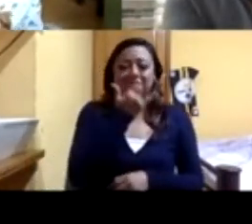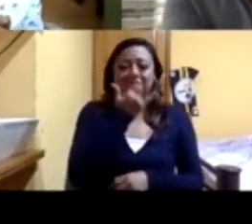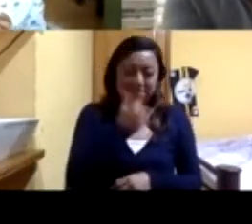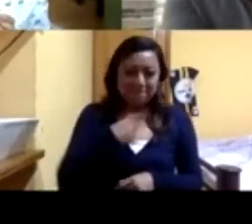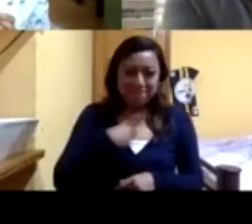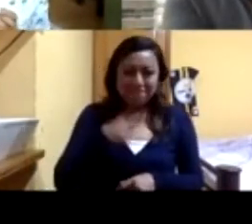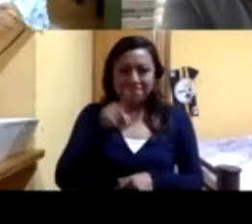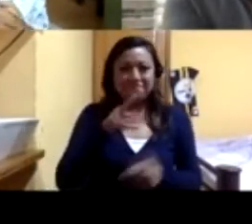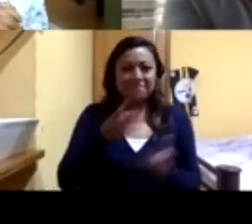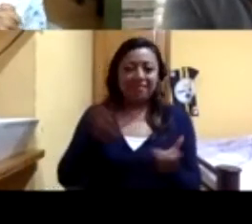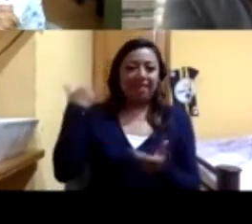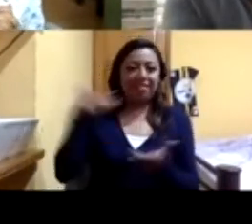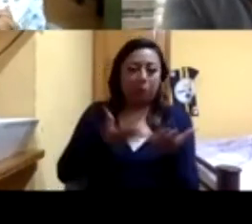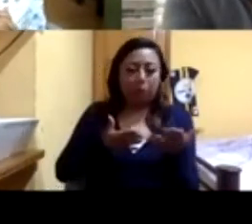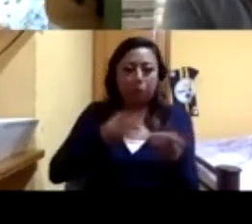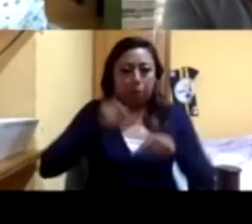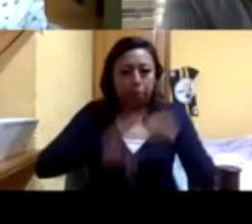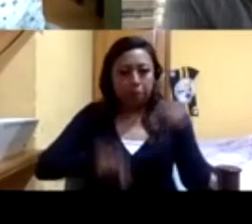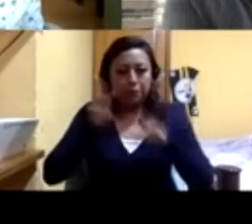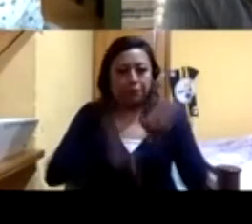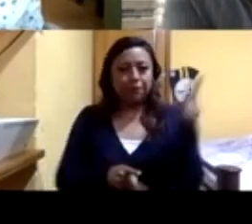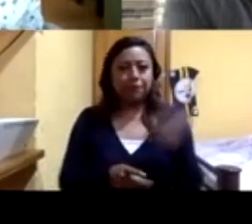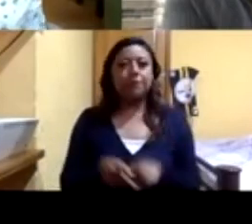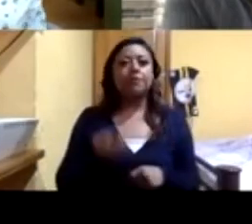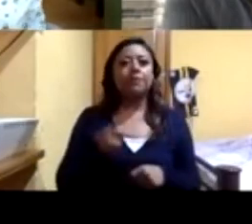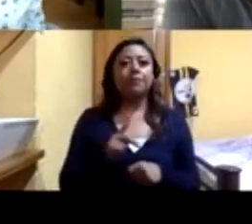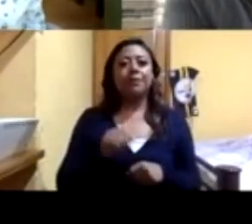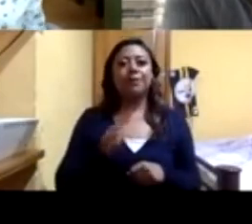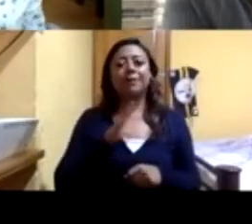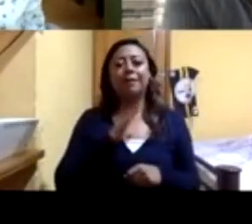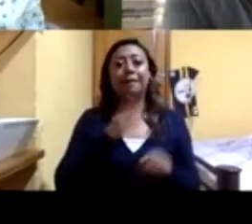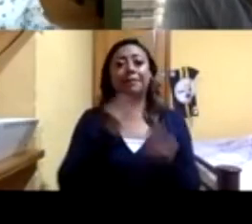que ahí con varias pantallas a la vez